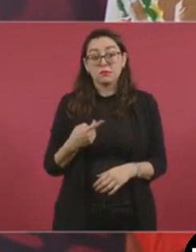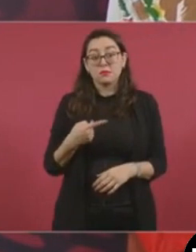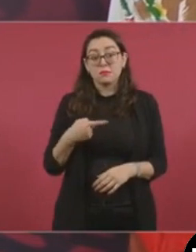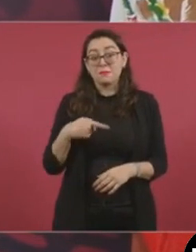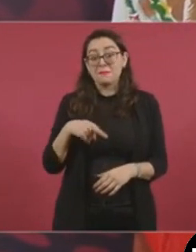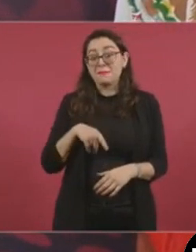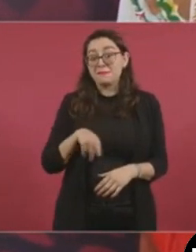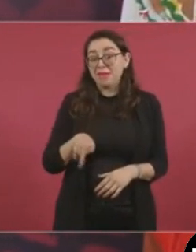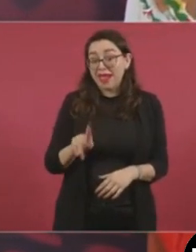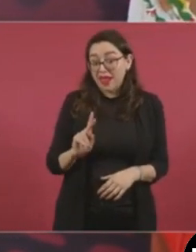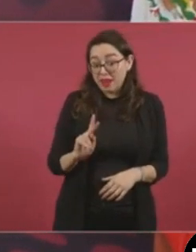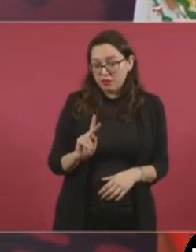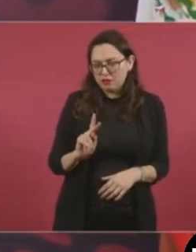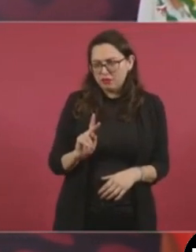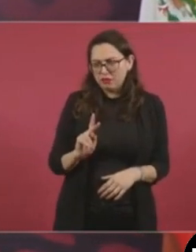otro